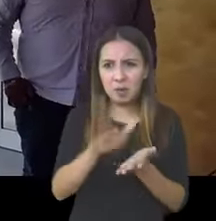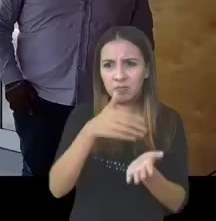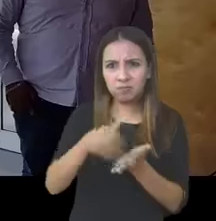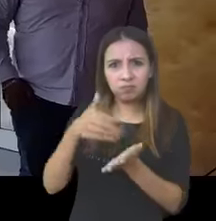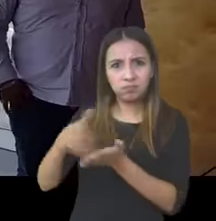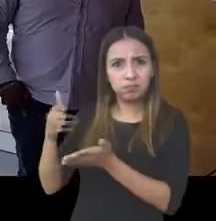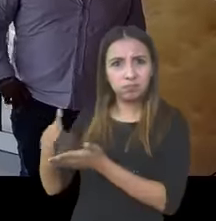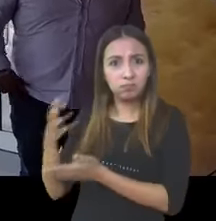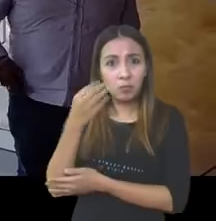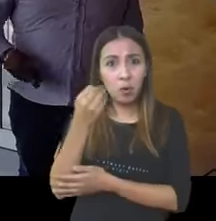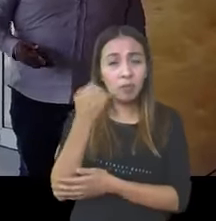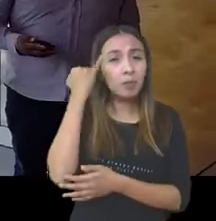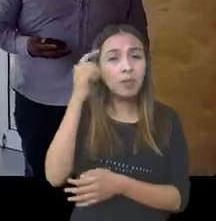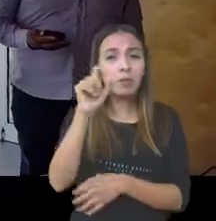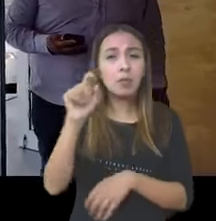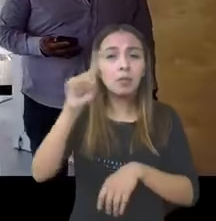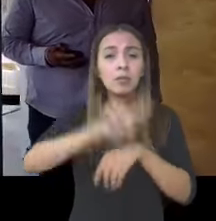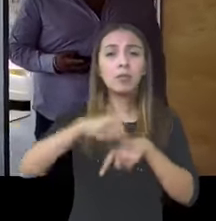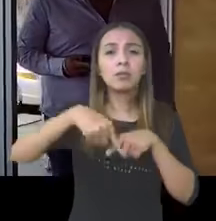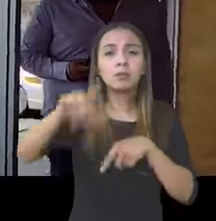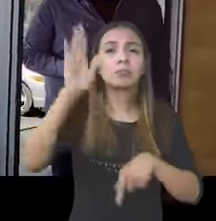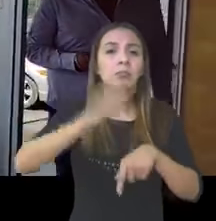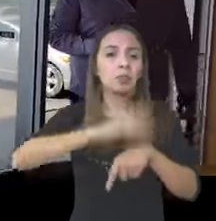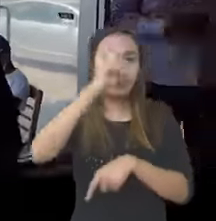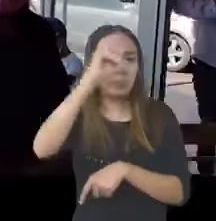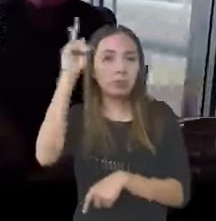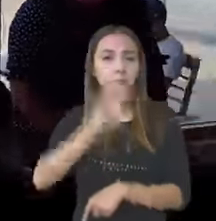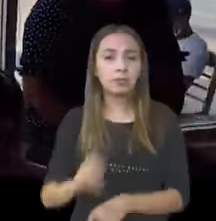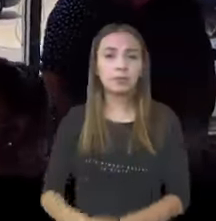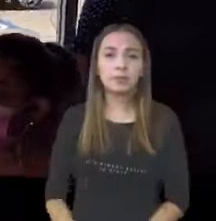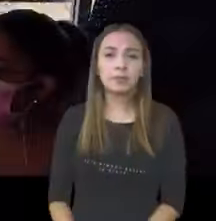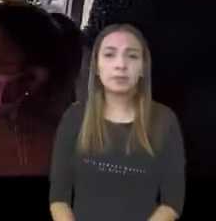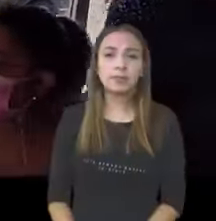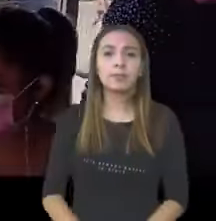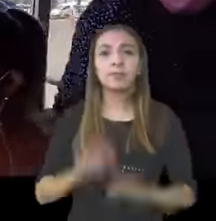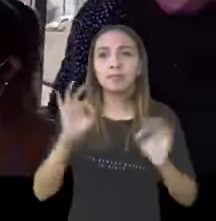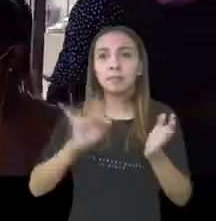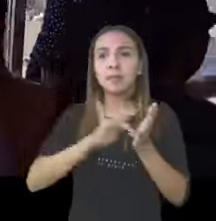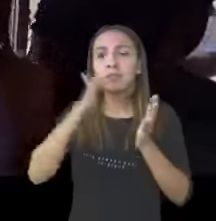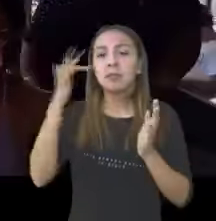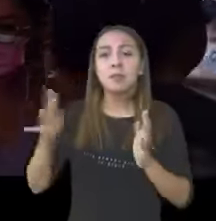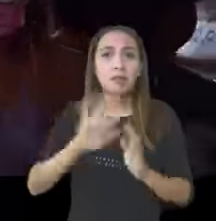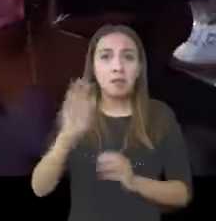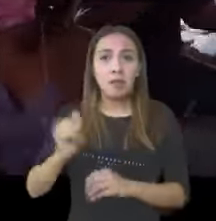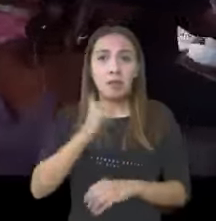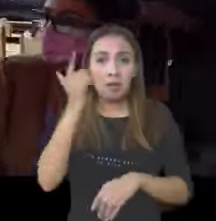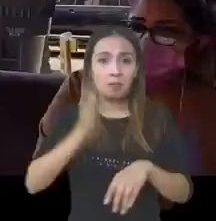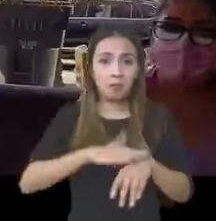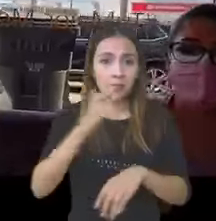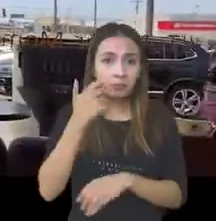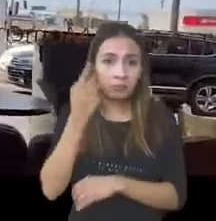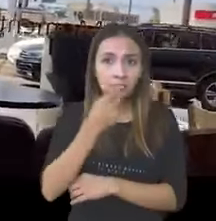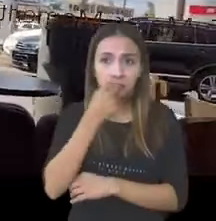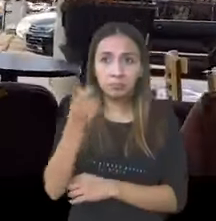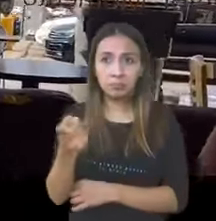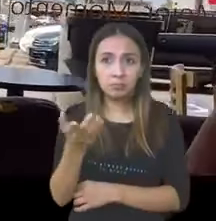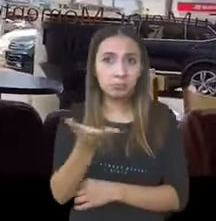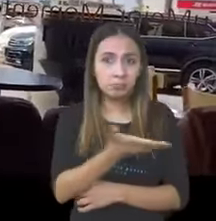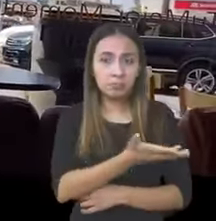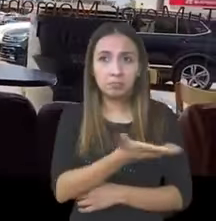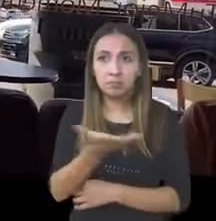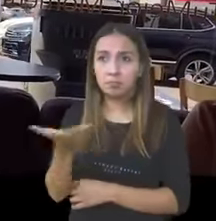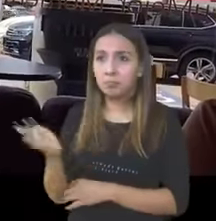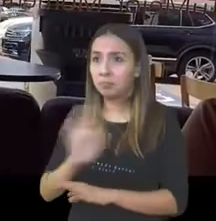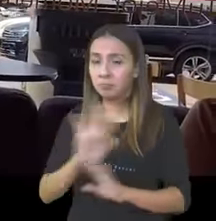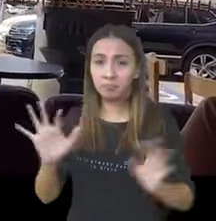pasar en 20 días más. Correcto. Bueno, muchas gracias, gracias. ¿Algo más que quieran ya cerrar ustedes? ¿Algo que quieran comentar?